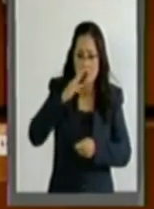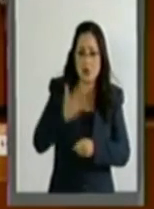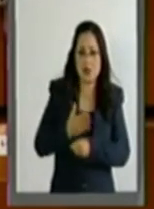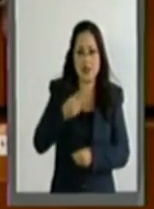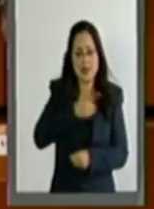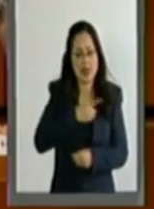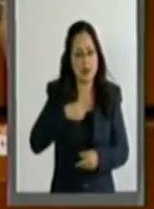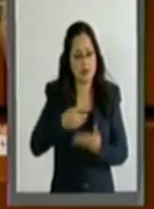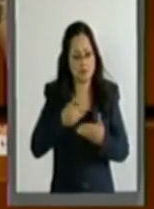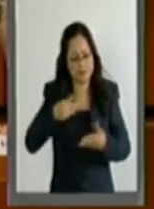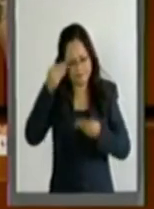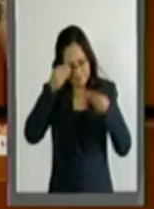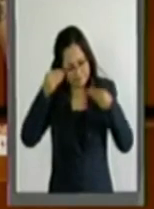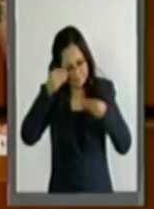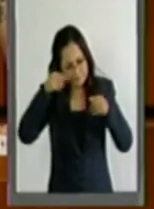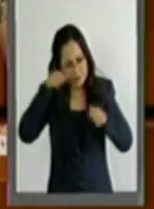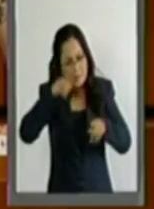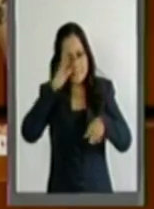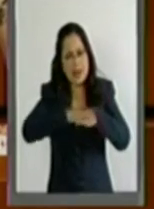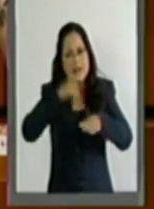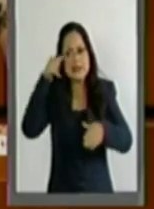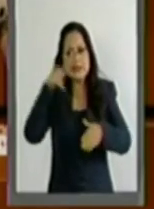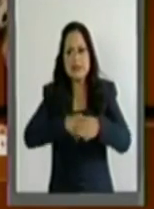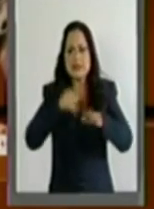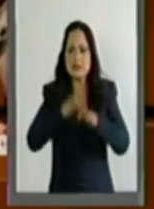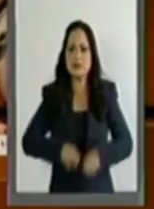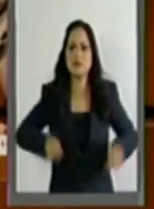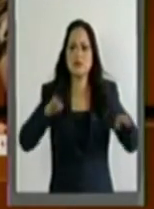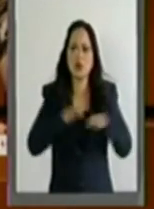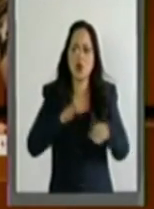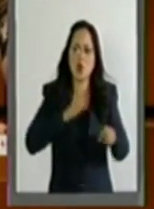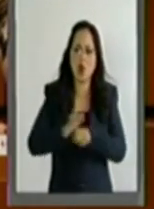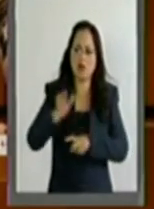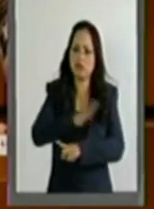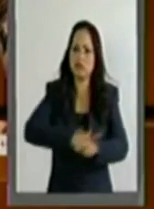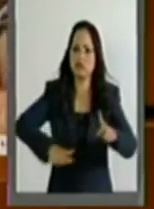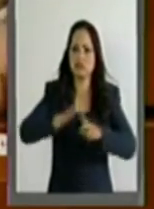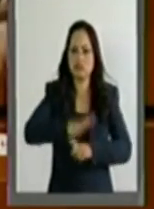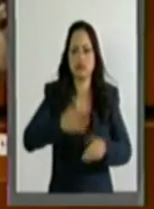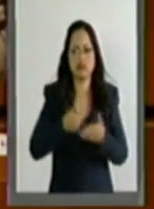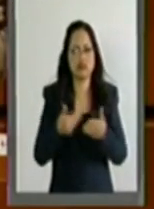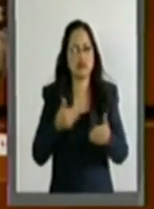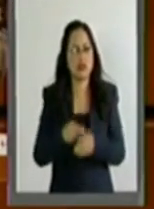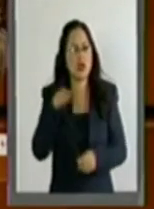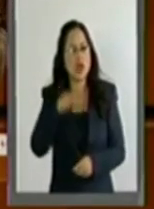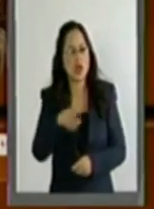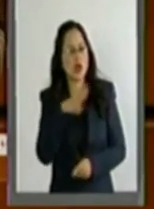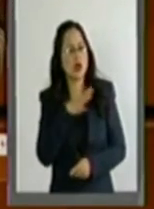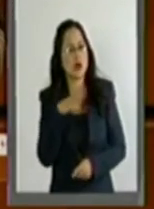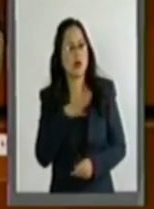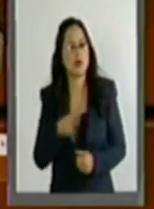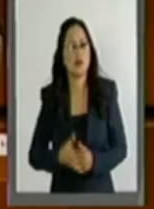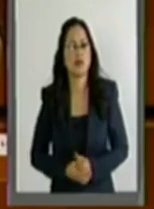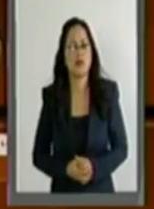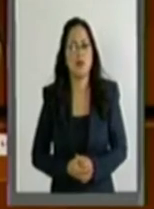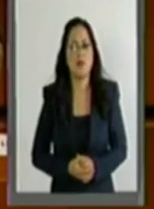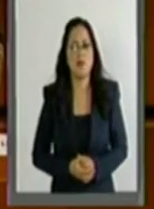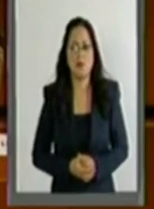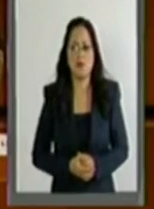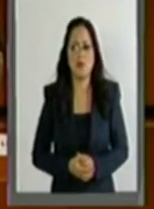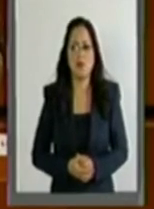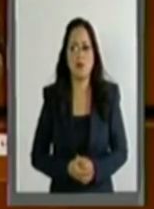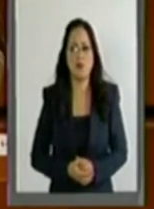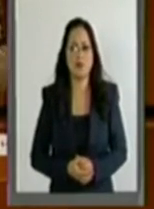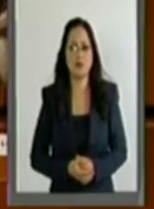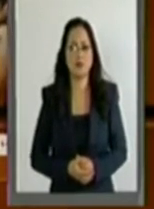reflexión muchísimo más profunda que la circunstancia y el momento que estamos viviendo.